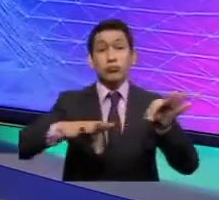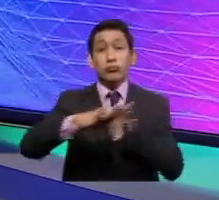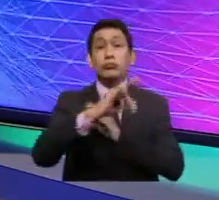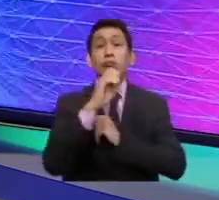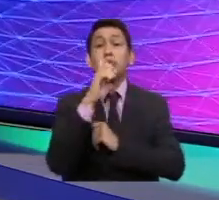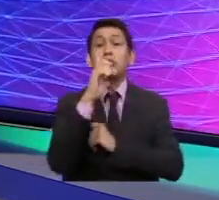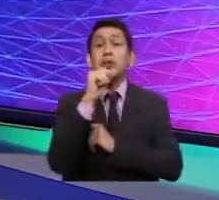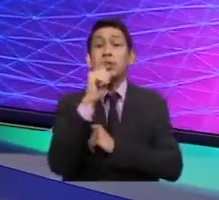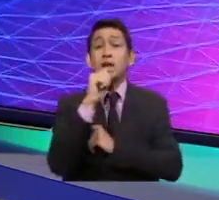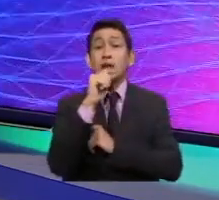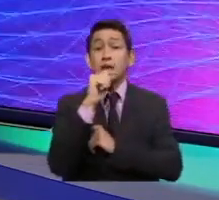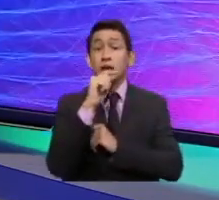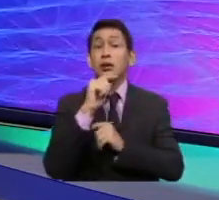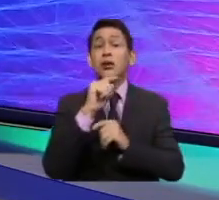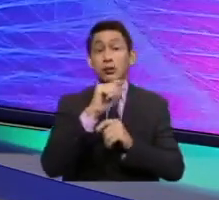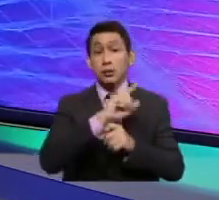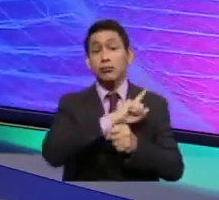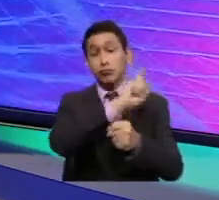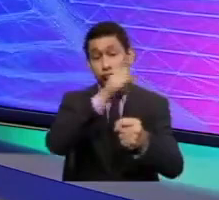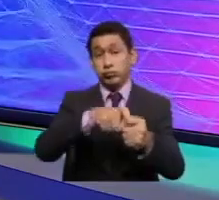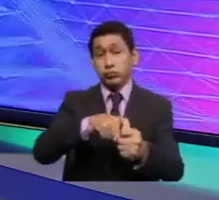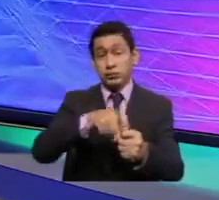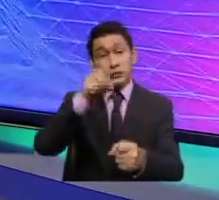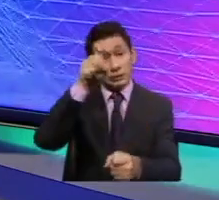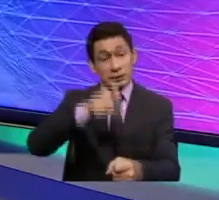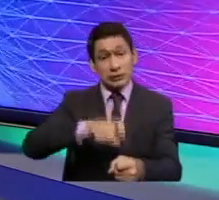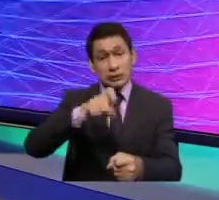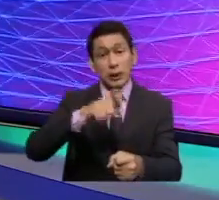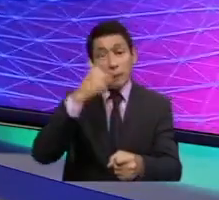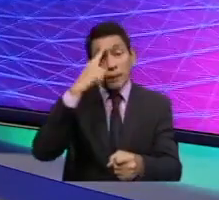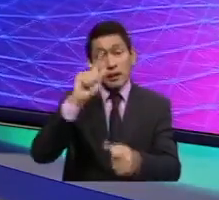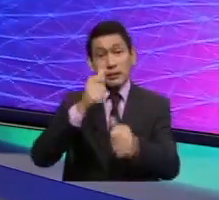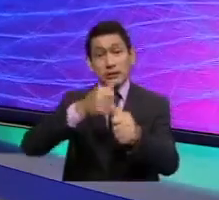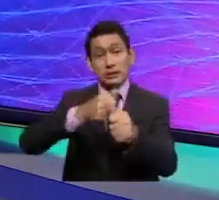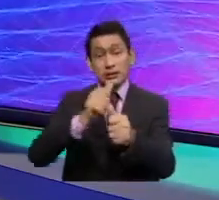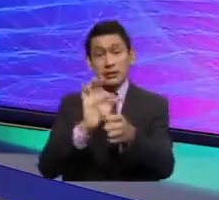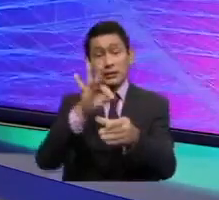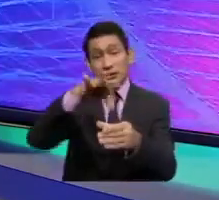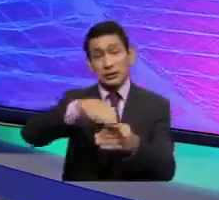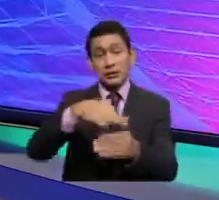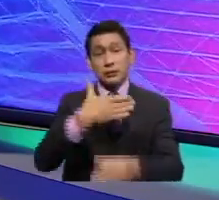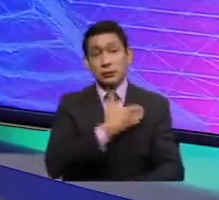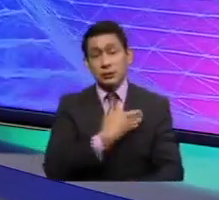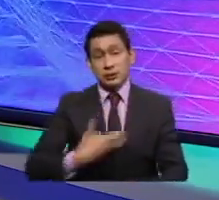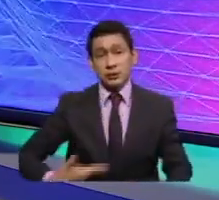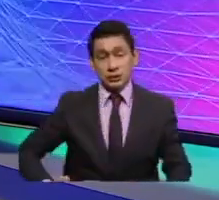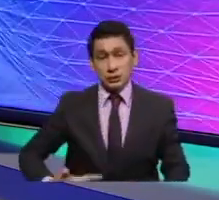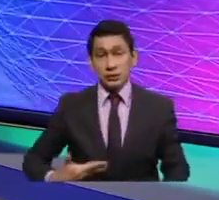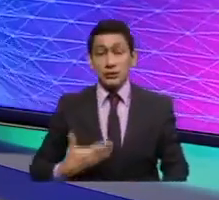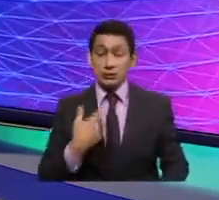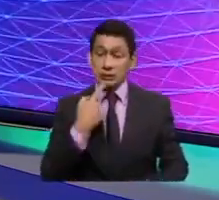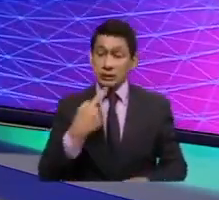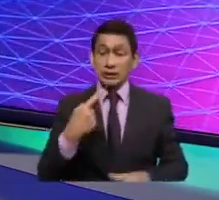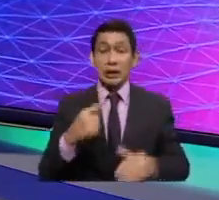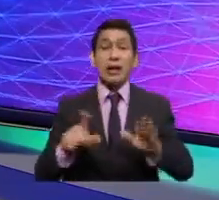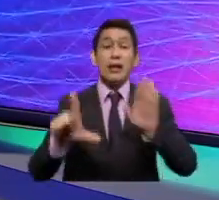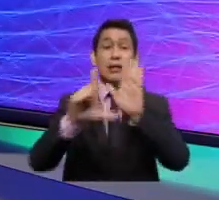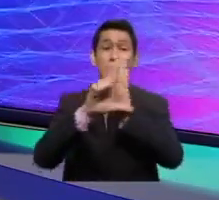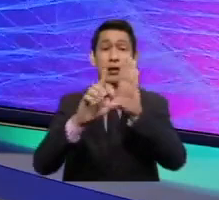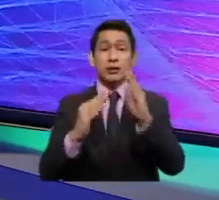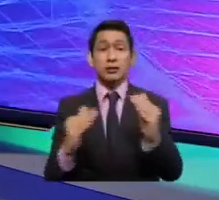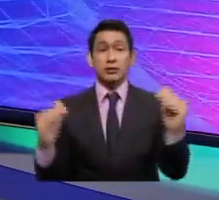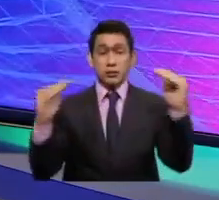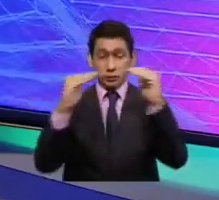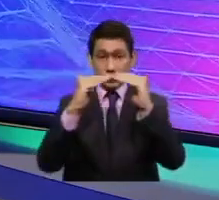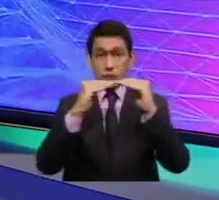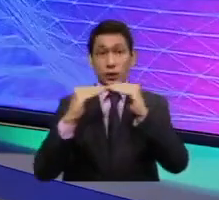nombrar, inscribir al sucesor en las elecciones presidenciales. Así lo estipula, decimos, el Código de la Democracia. Mientras su